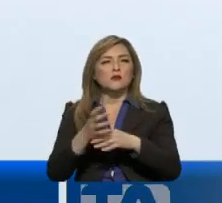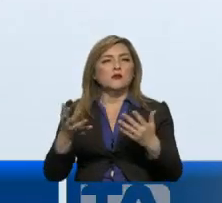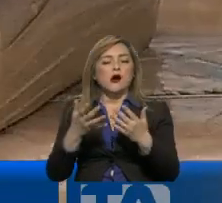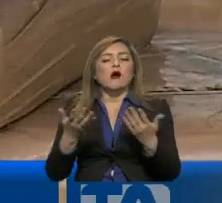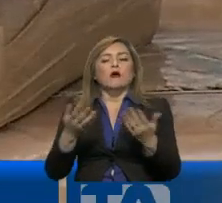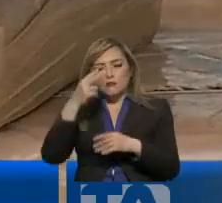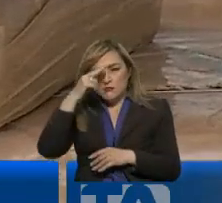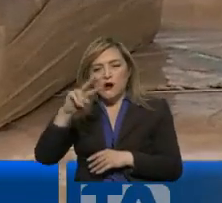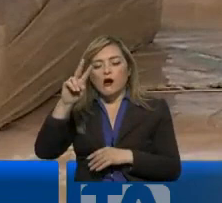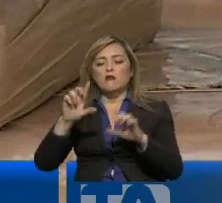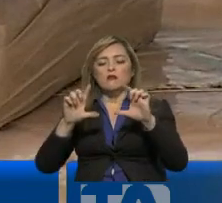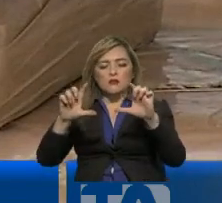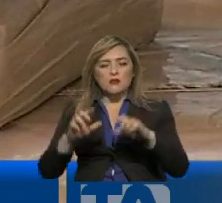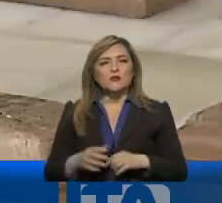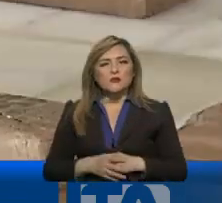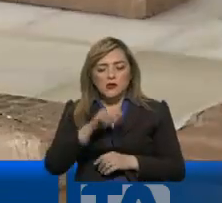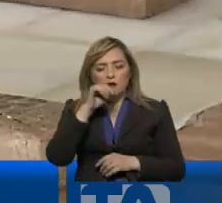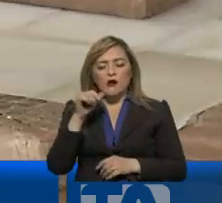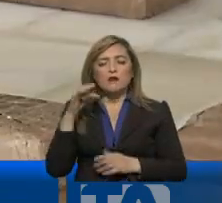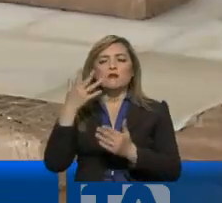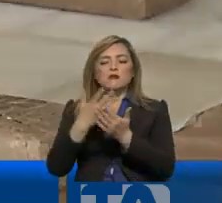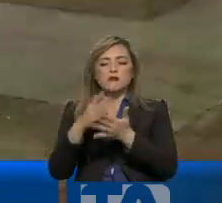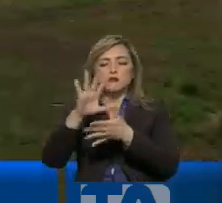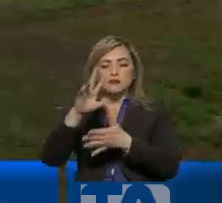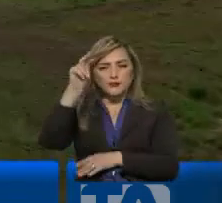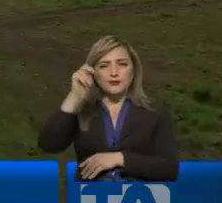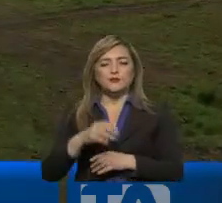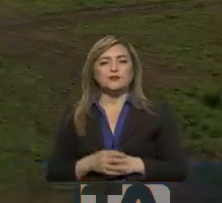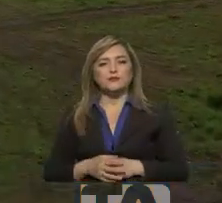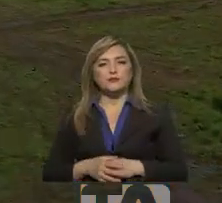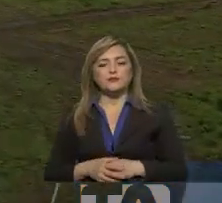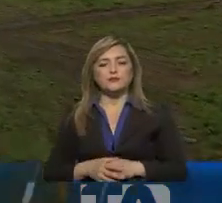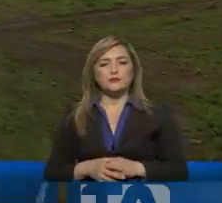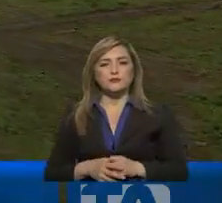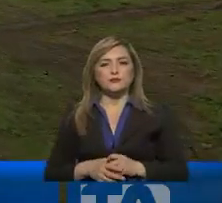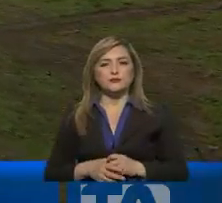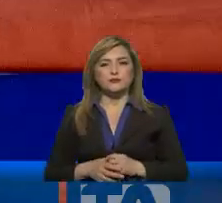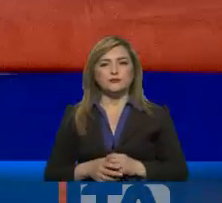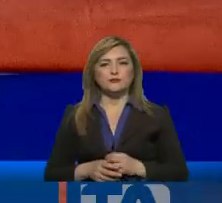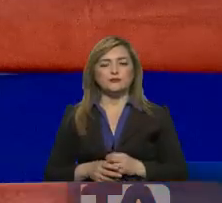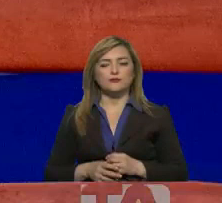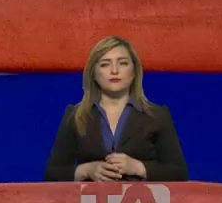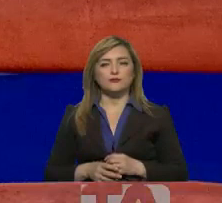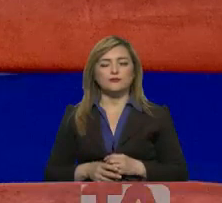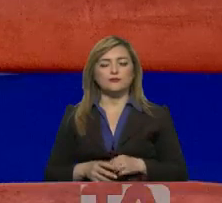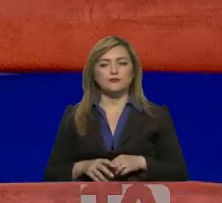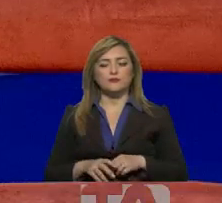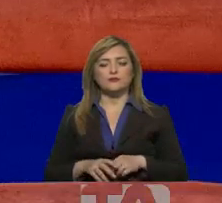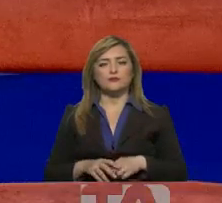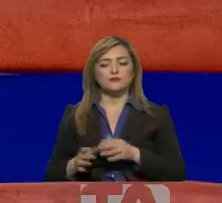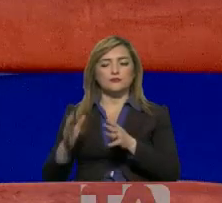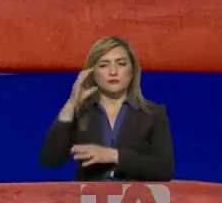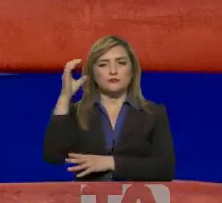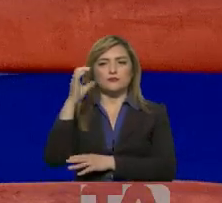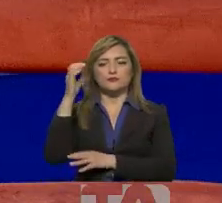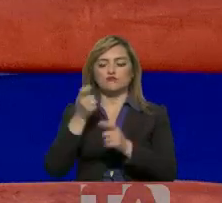sería México, y se presume que la droga tenía como destino Norteamérica. Luis Alfredo Zúñiga, 24 horas. Colombia